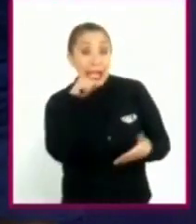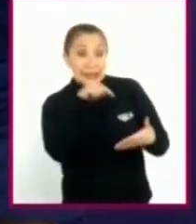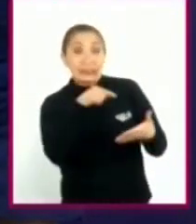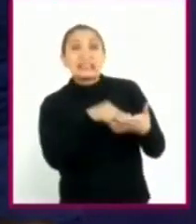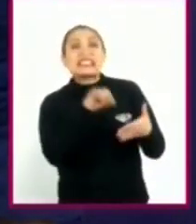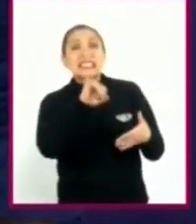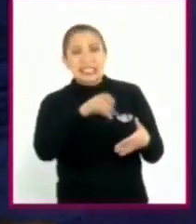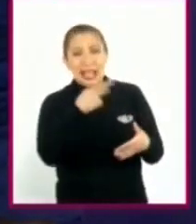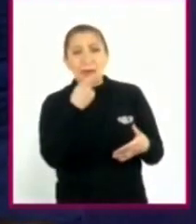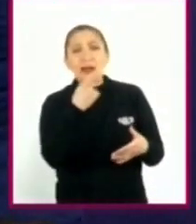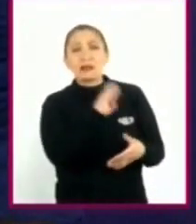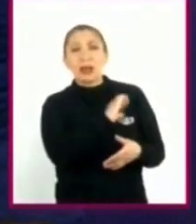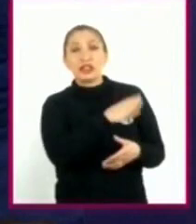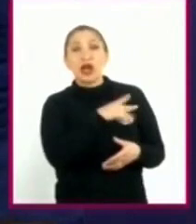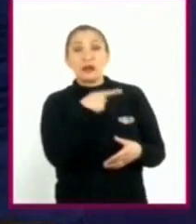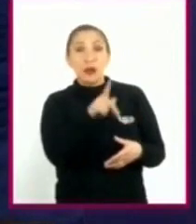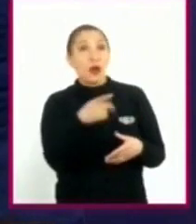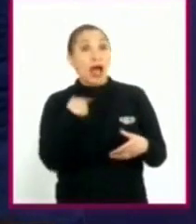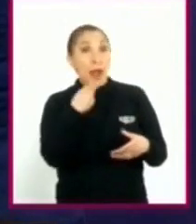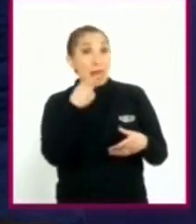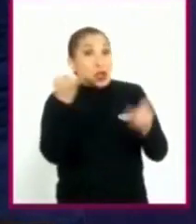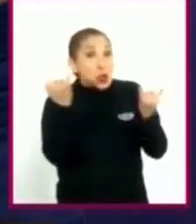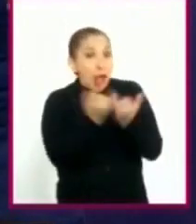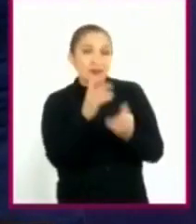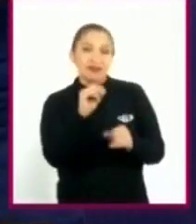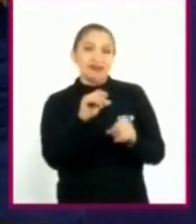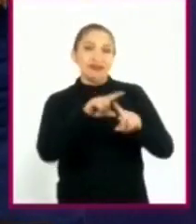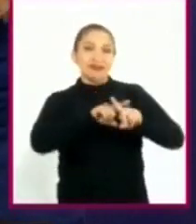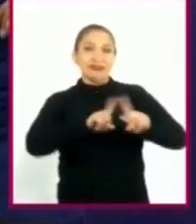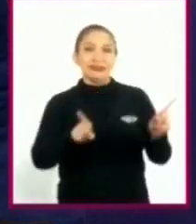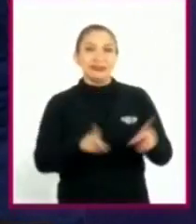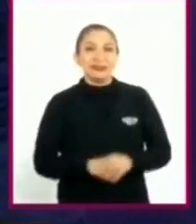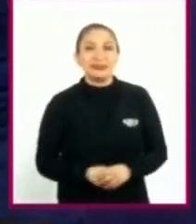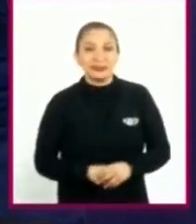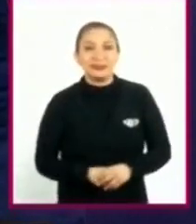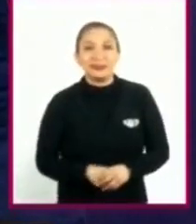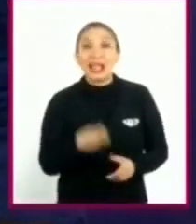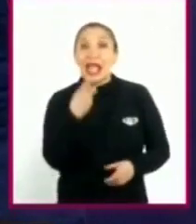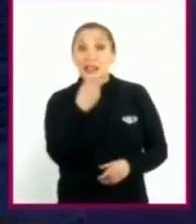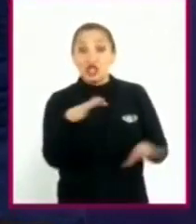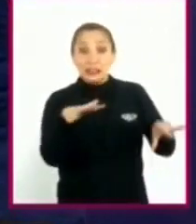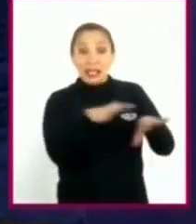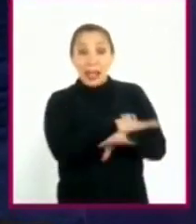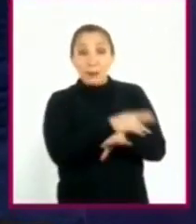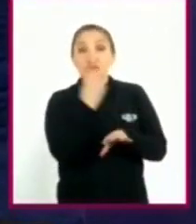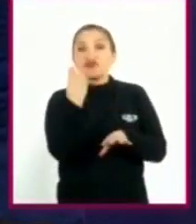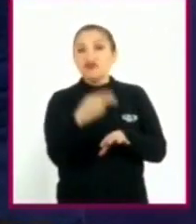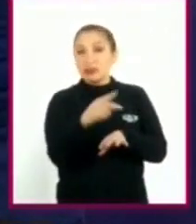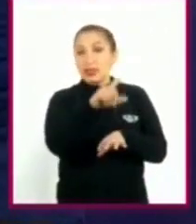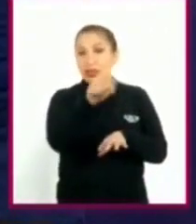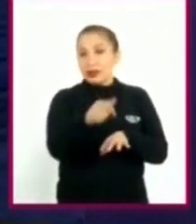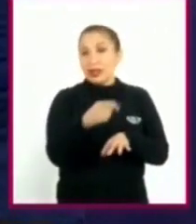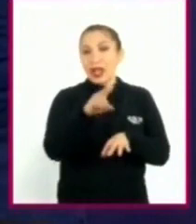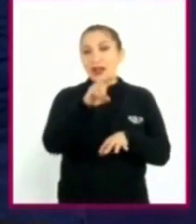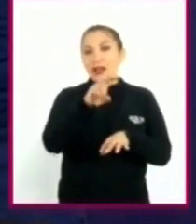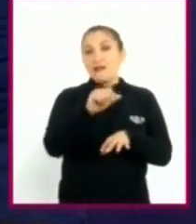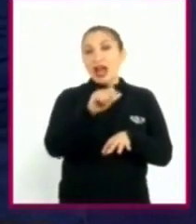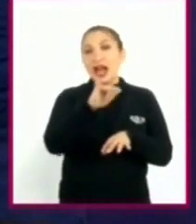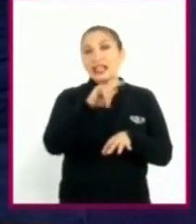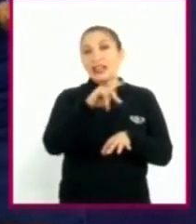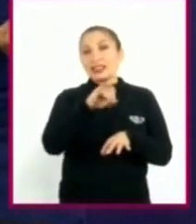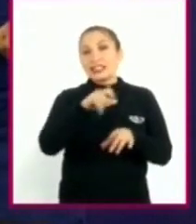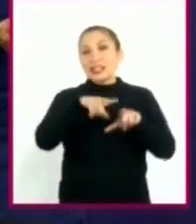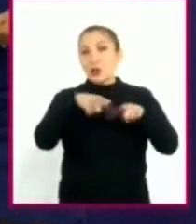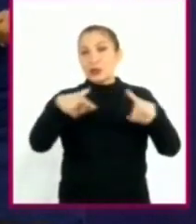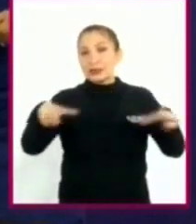aunque se hable español, no se habla de la misma manera. A estos cambios los conoceremos como variantes